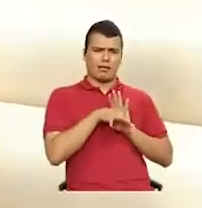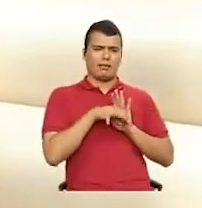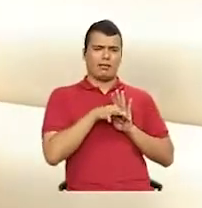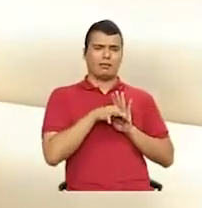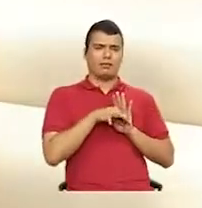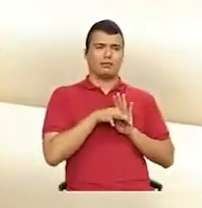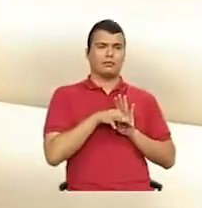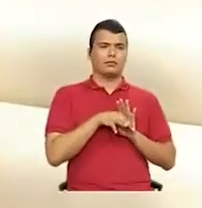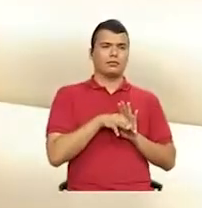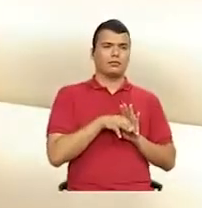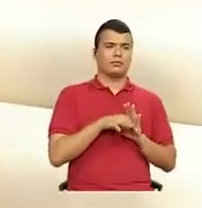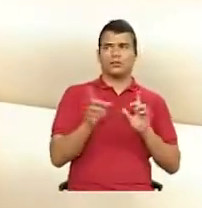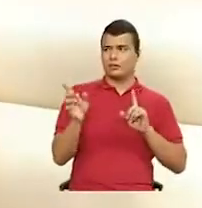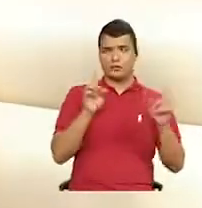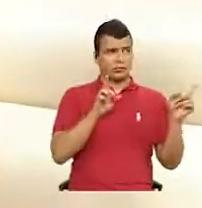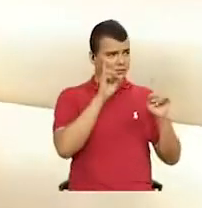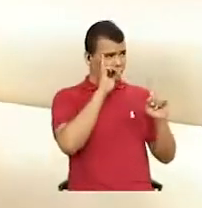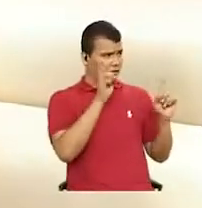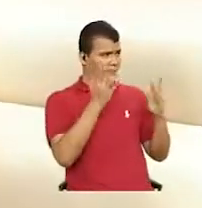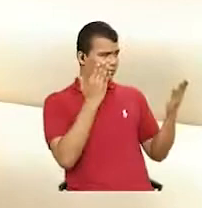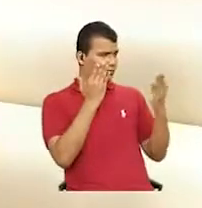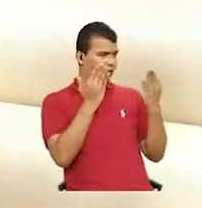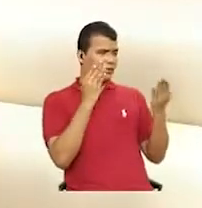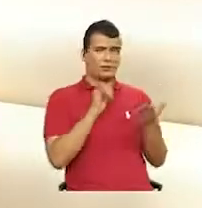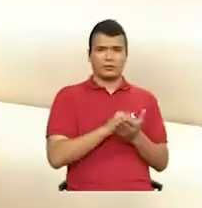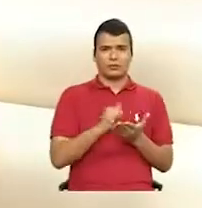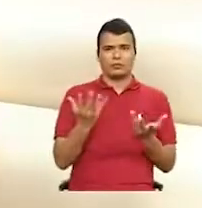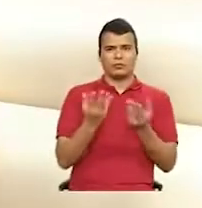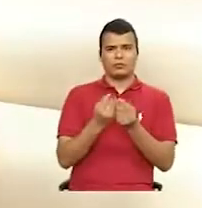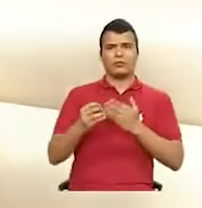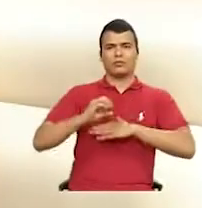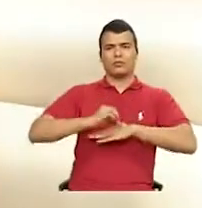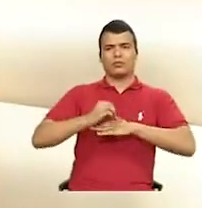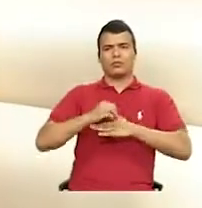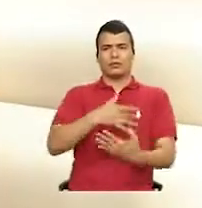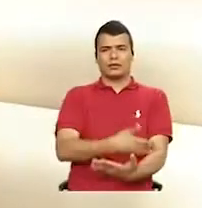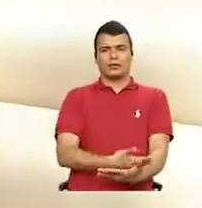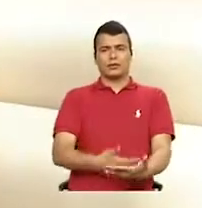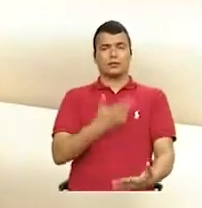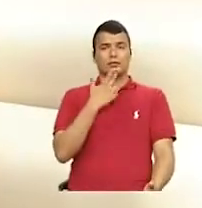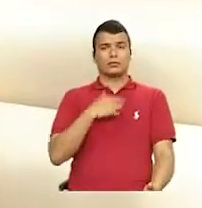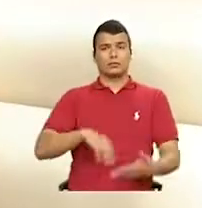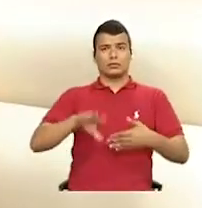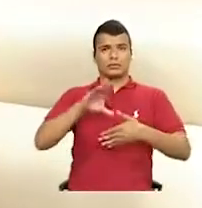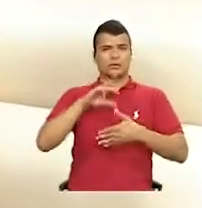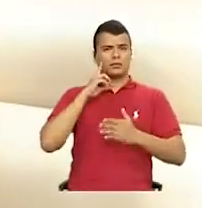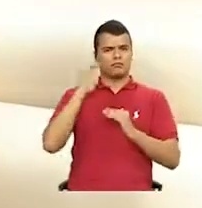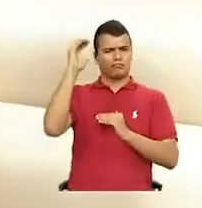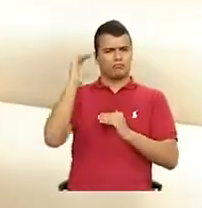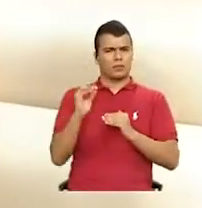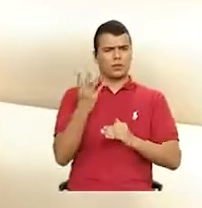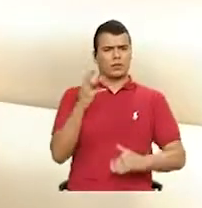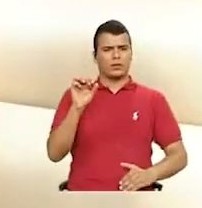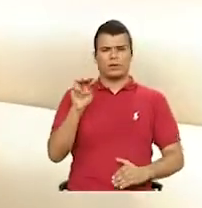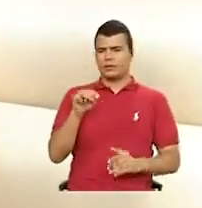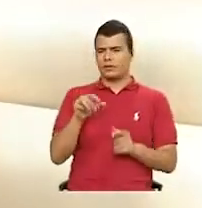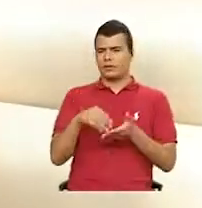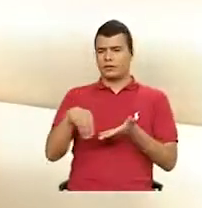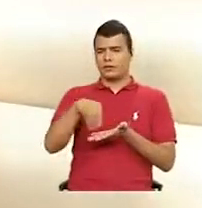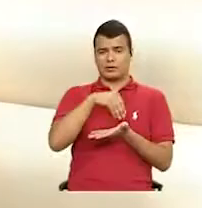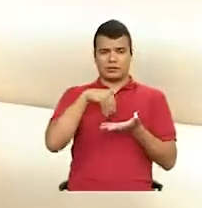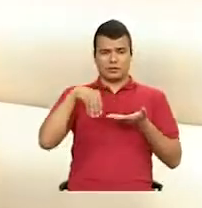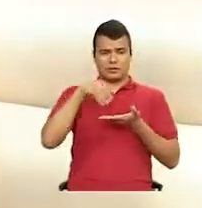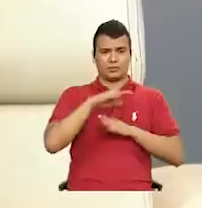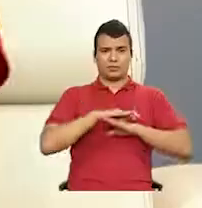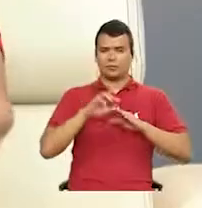Asociación de Diabetes Americana, por ejemplo, dice que se puede consumir a dosis bajas, okay, de 40 miligramos por kilogramos de peso.